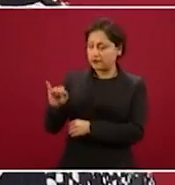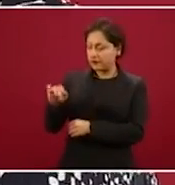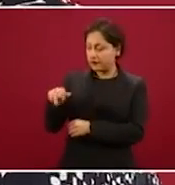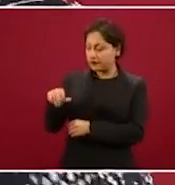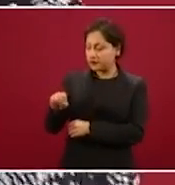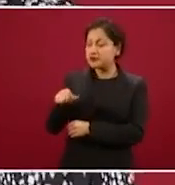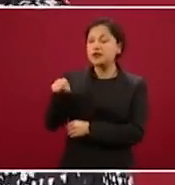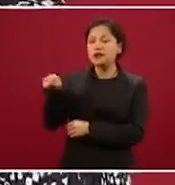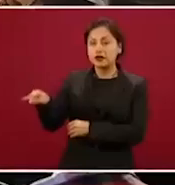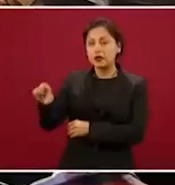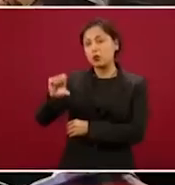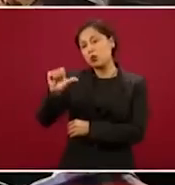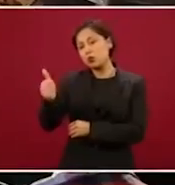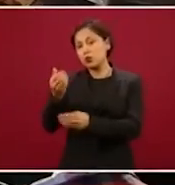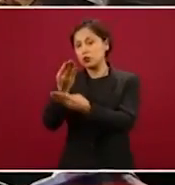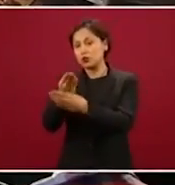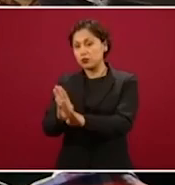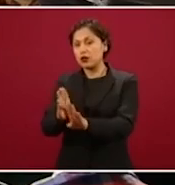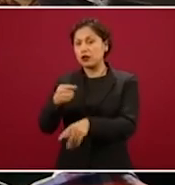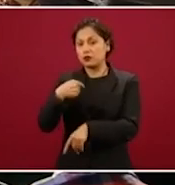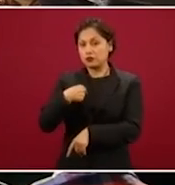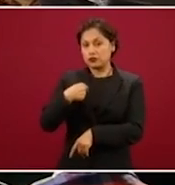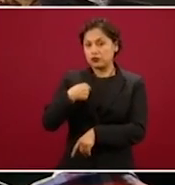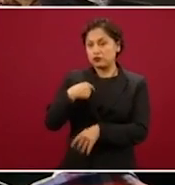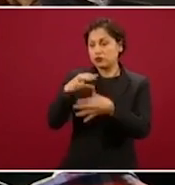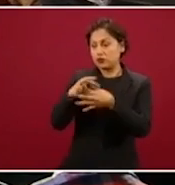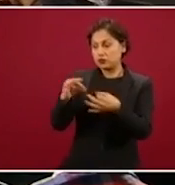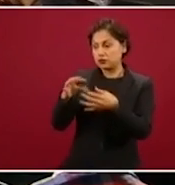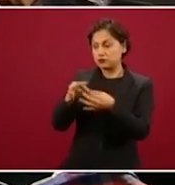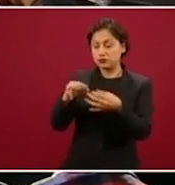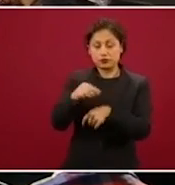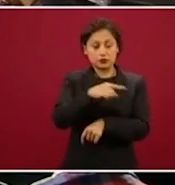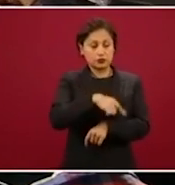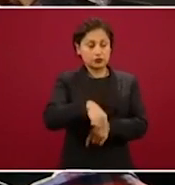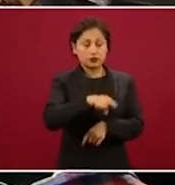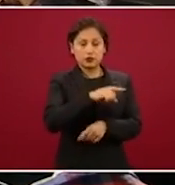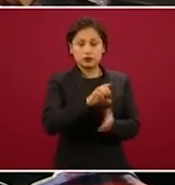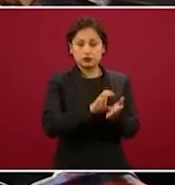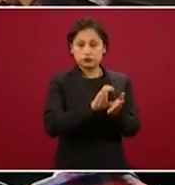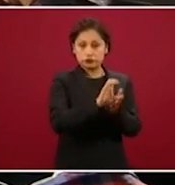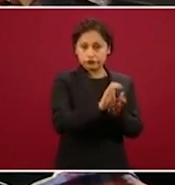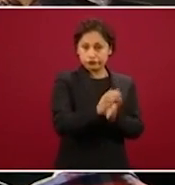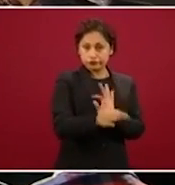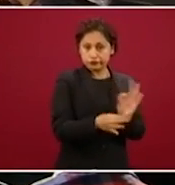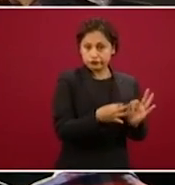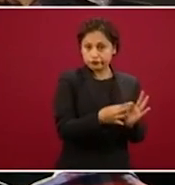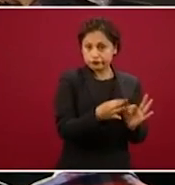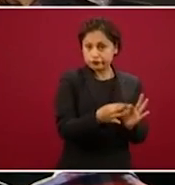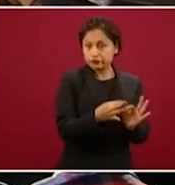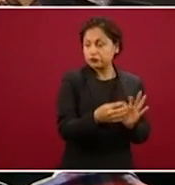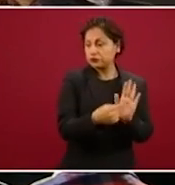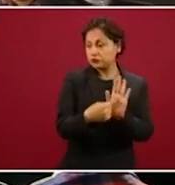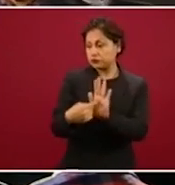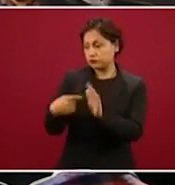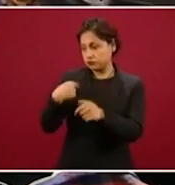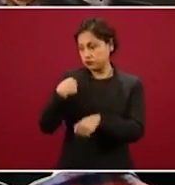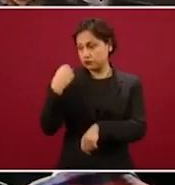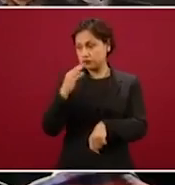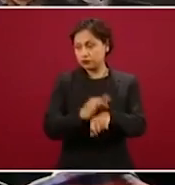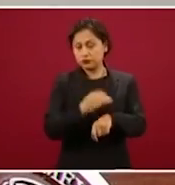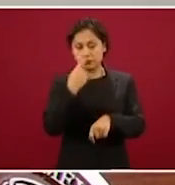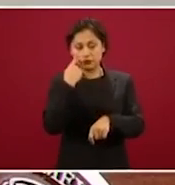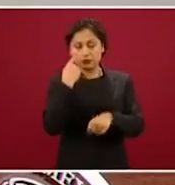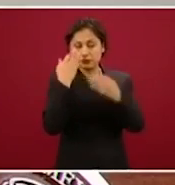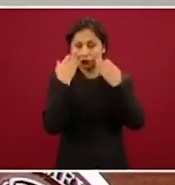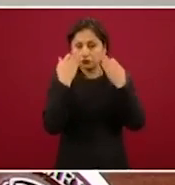banco: yo respaldo este crédito. Y entonces ahí es donde vemos bajar tasas de interés, aumentar